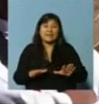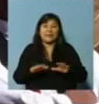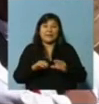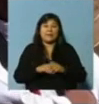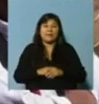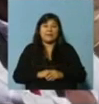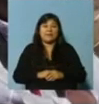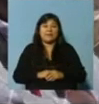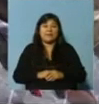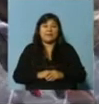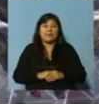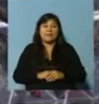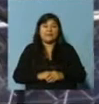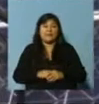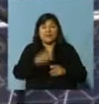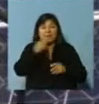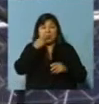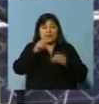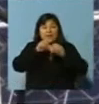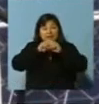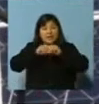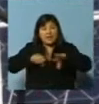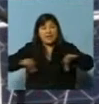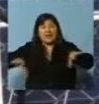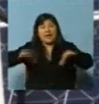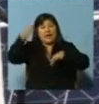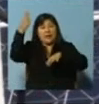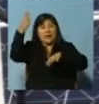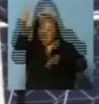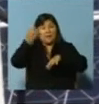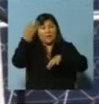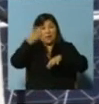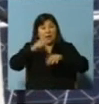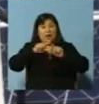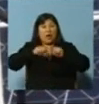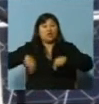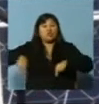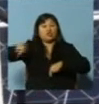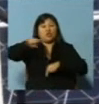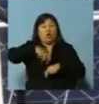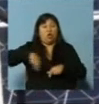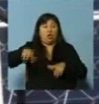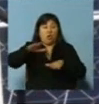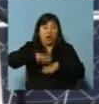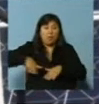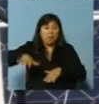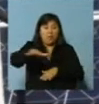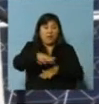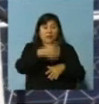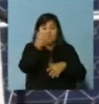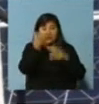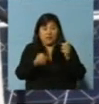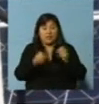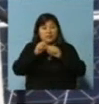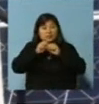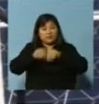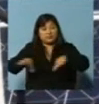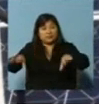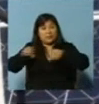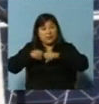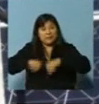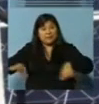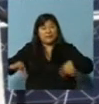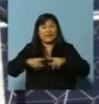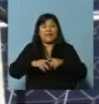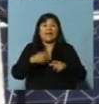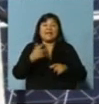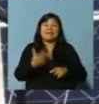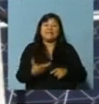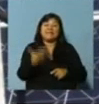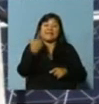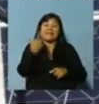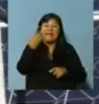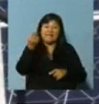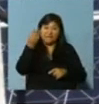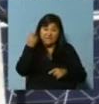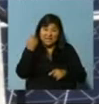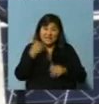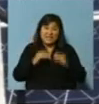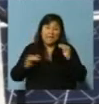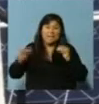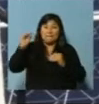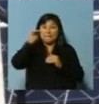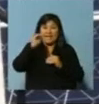energía 100% renovable al pueblo. Y no solo eso, más o menos tres veces lo que está